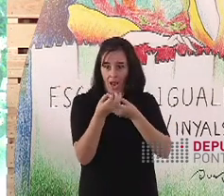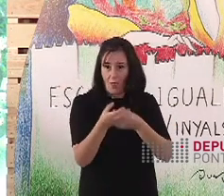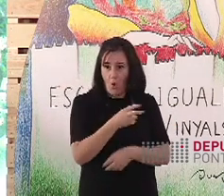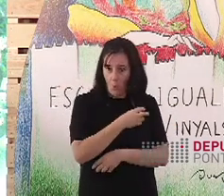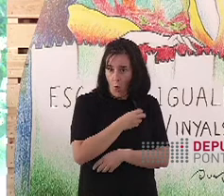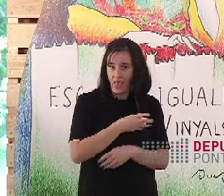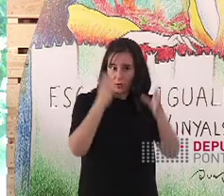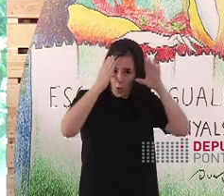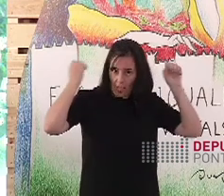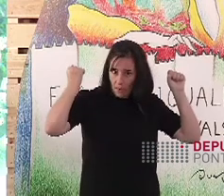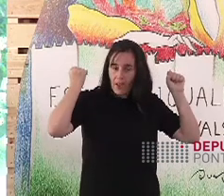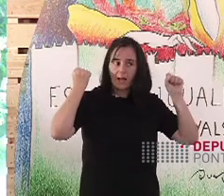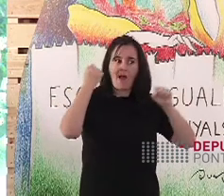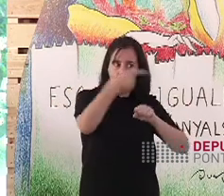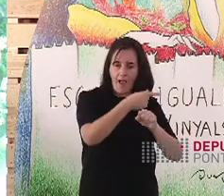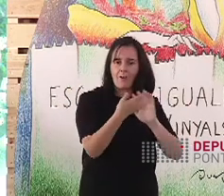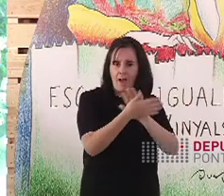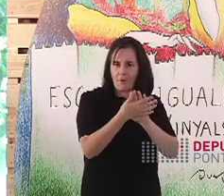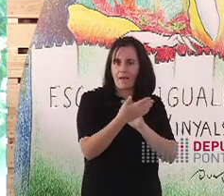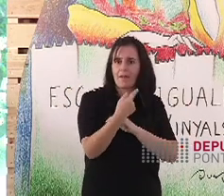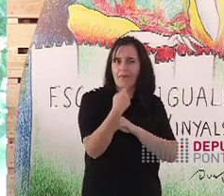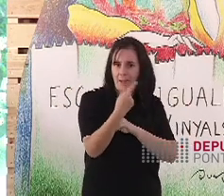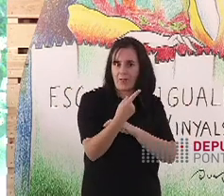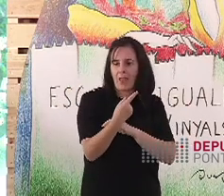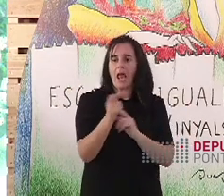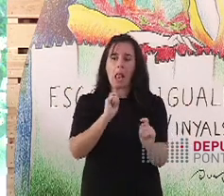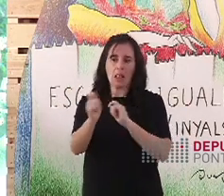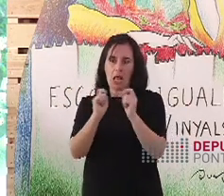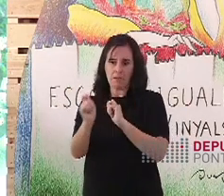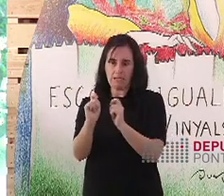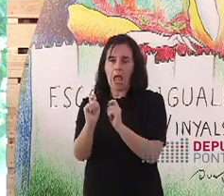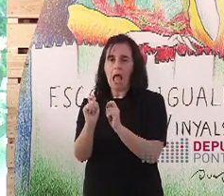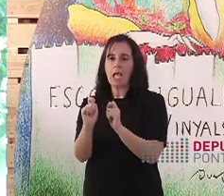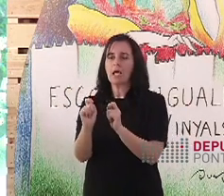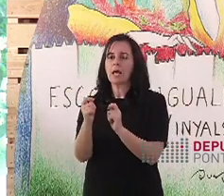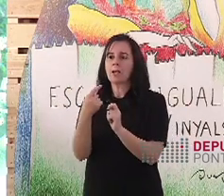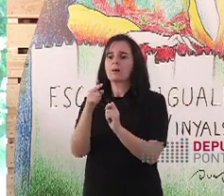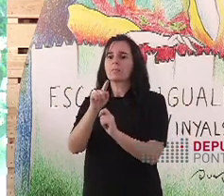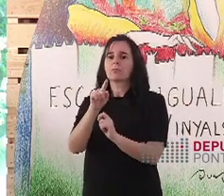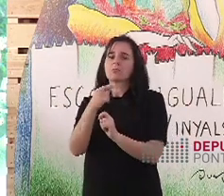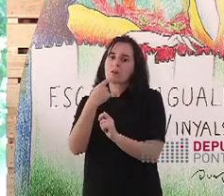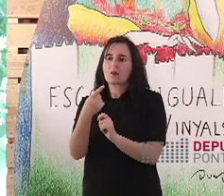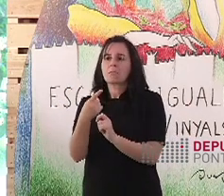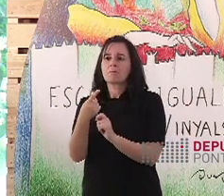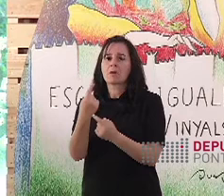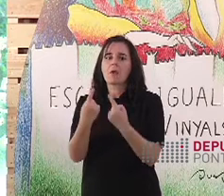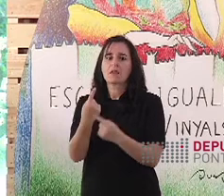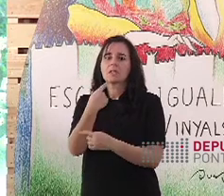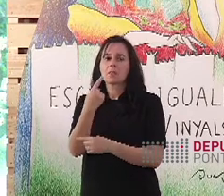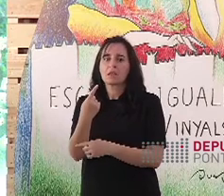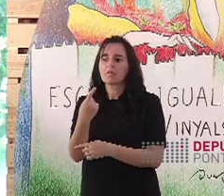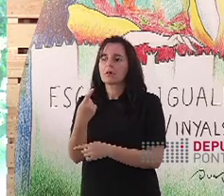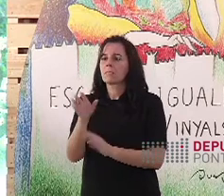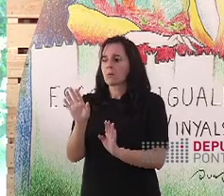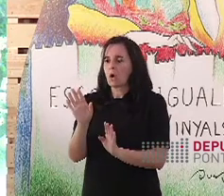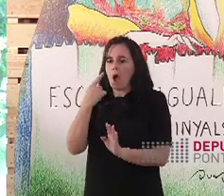policías e guardas civis, donde no seu discurso, no devenir da entrevista, realmente se topan dicindo no,